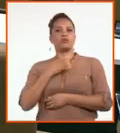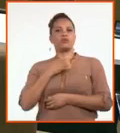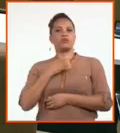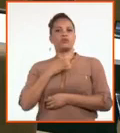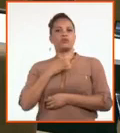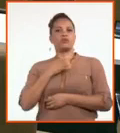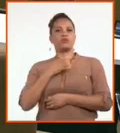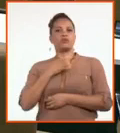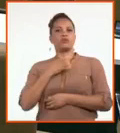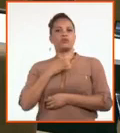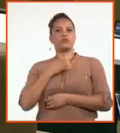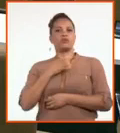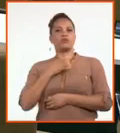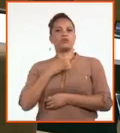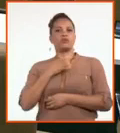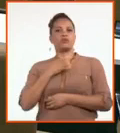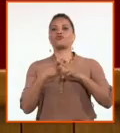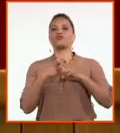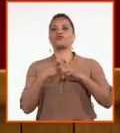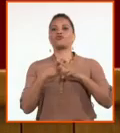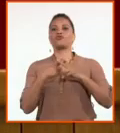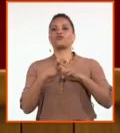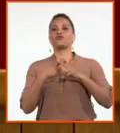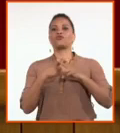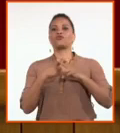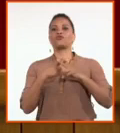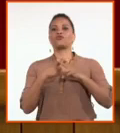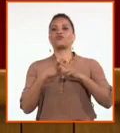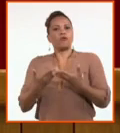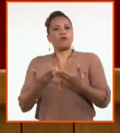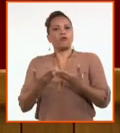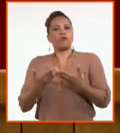una solución: poner la firmeza,